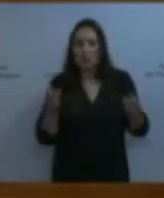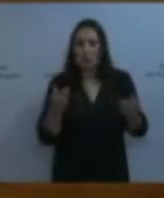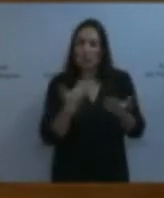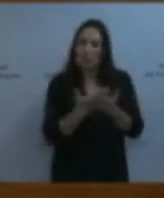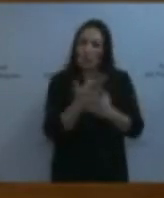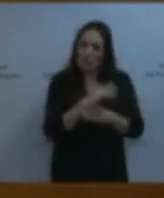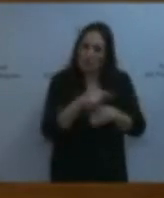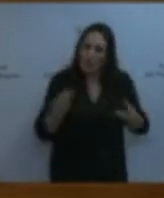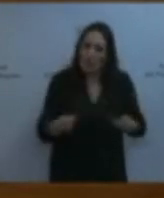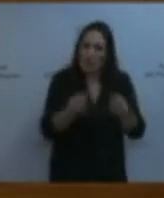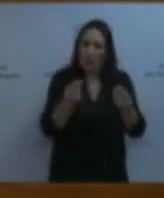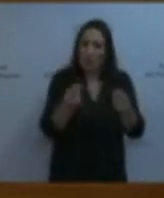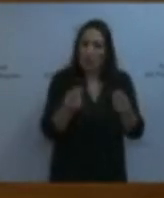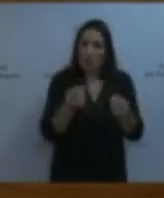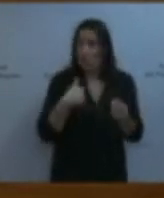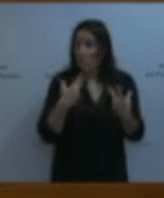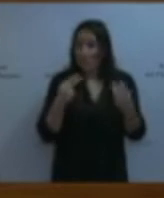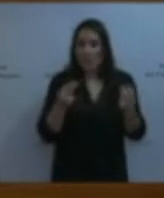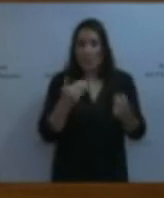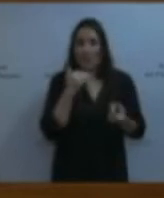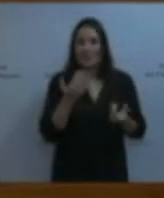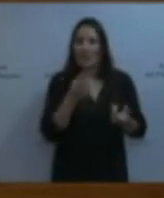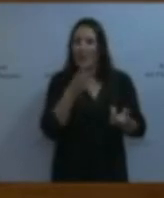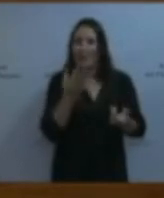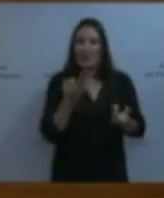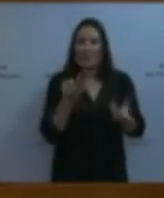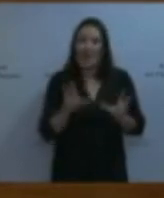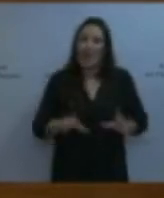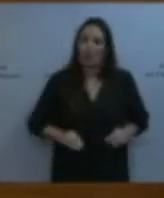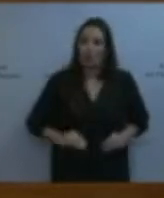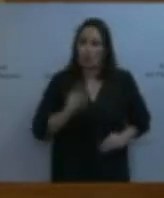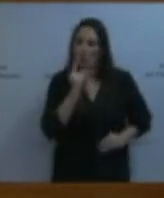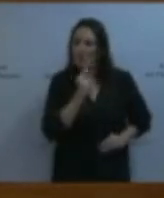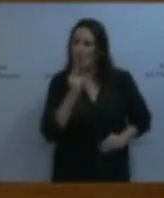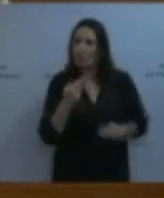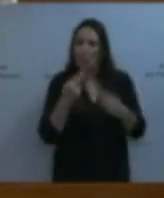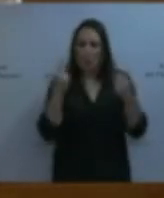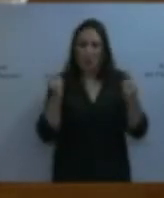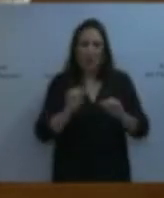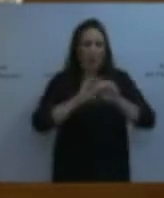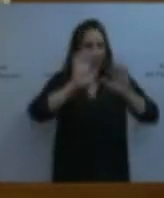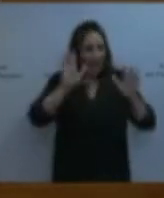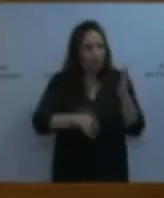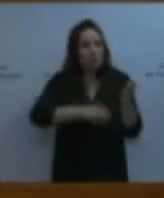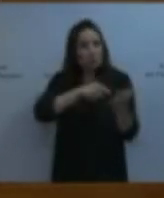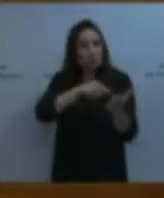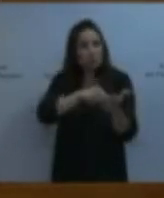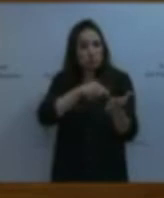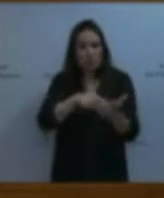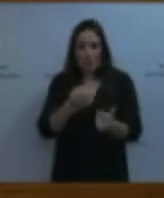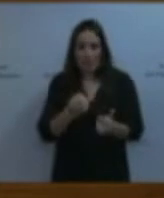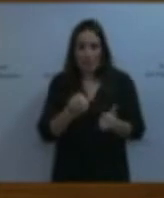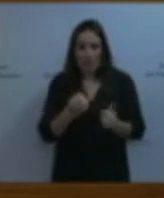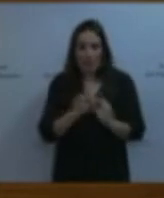ya finalizo. Es la hora de asumir un compromiso público claro y exigible ante la